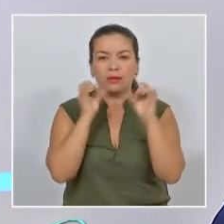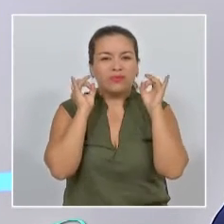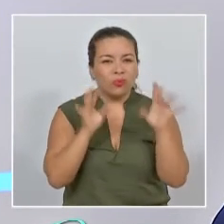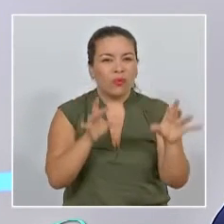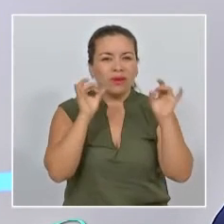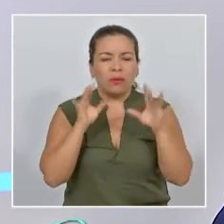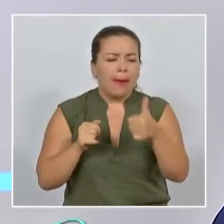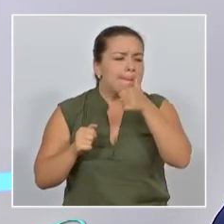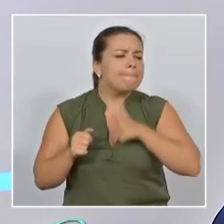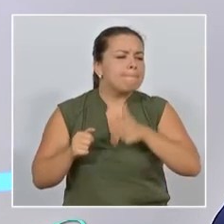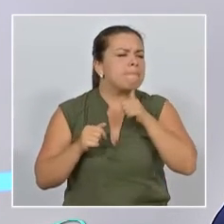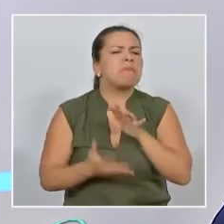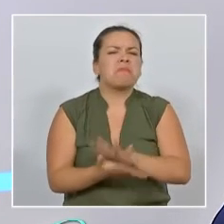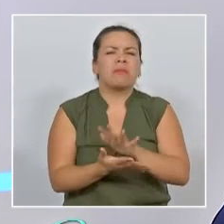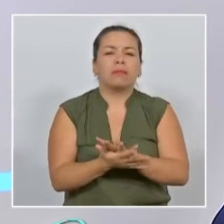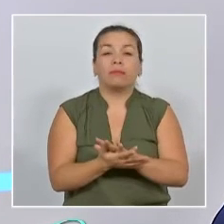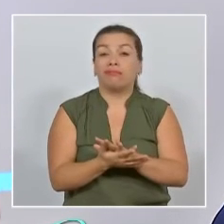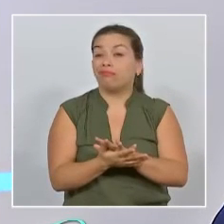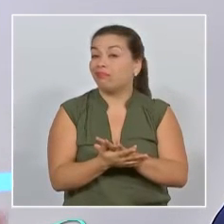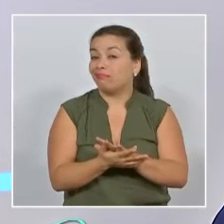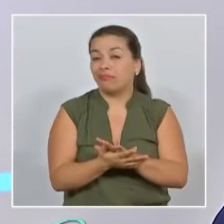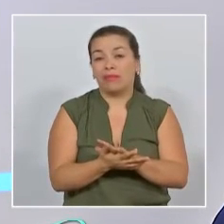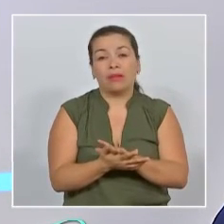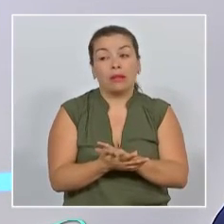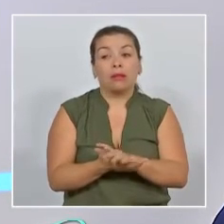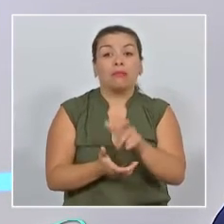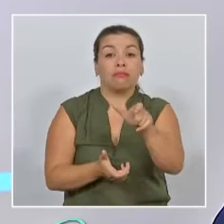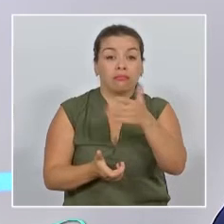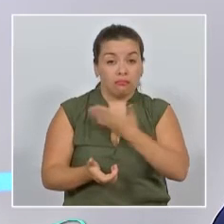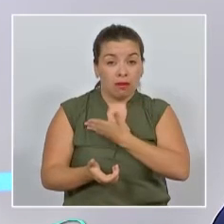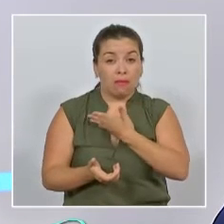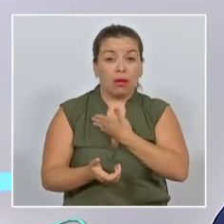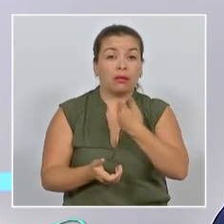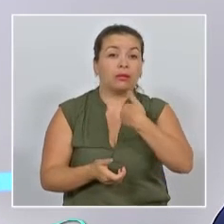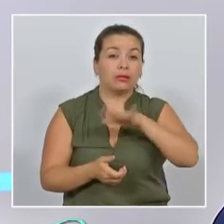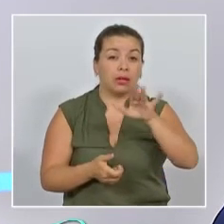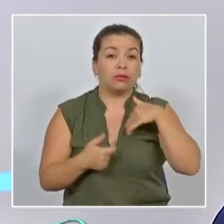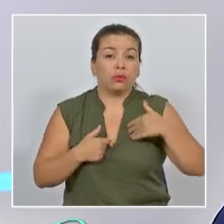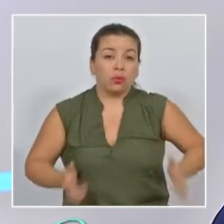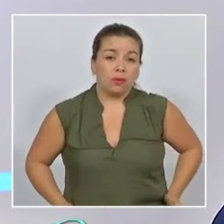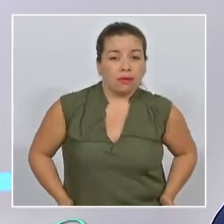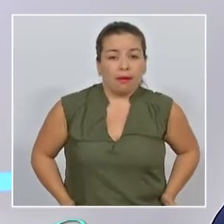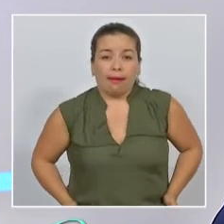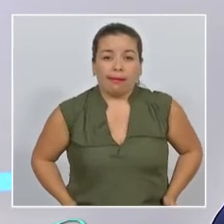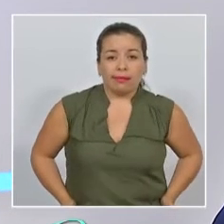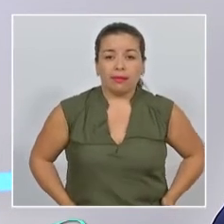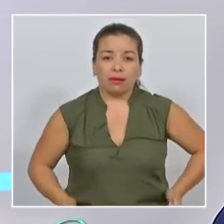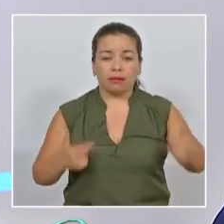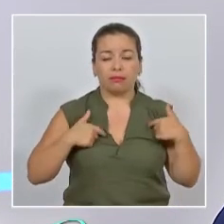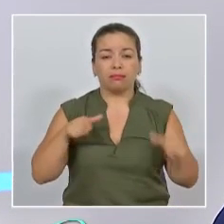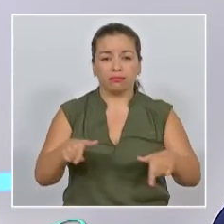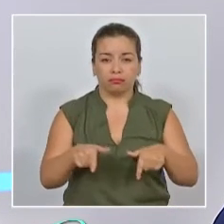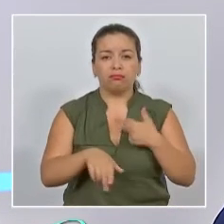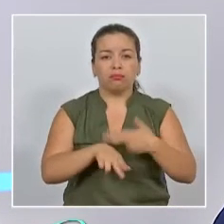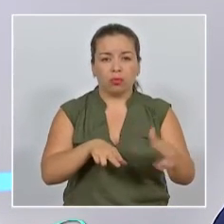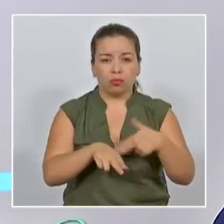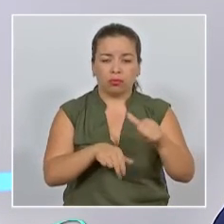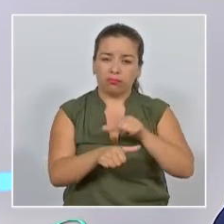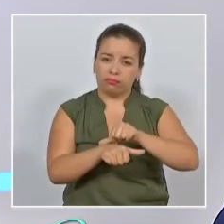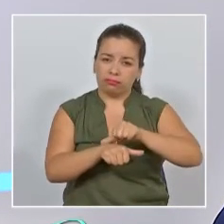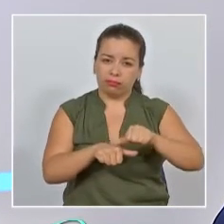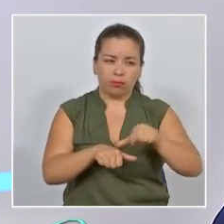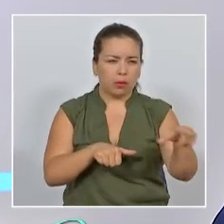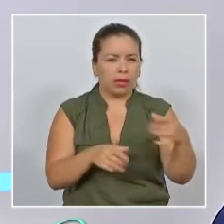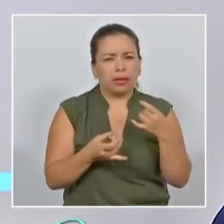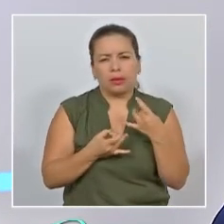soporta, pues mi mamá ya tiene un problema de base de una cadera que a ella la van a operar, pero este